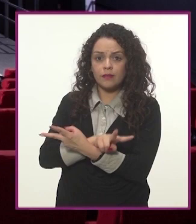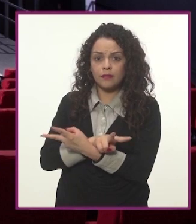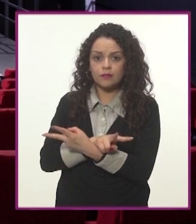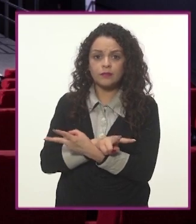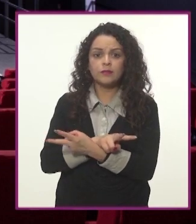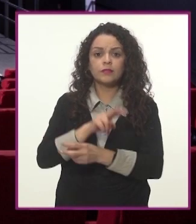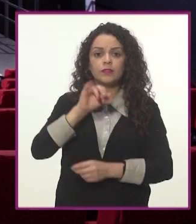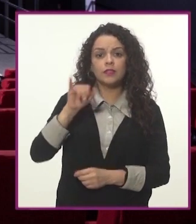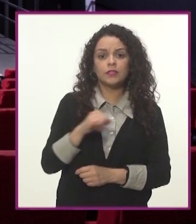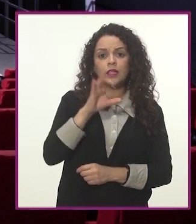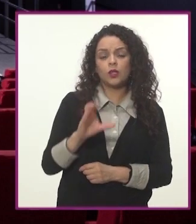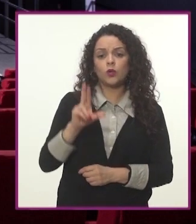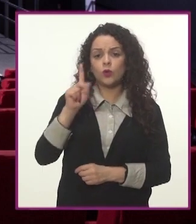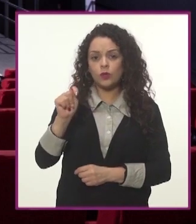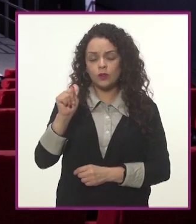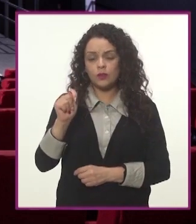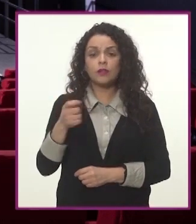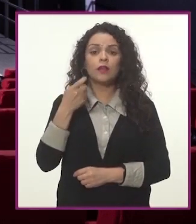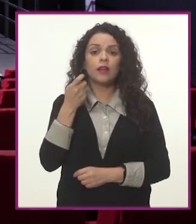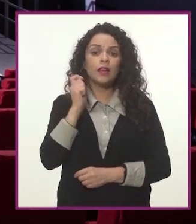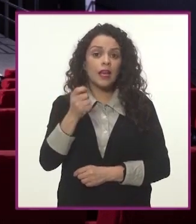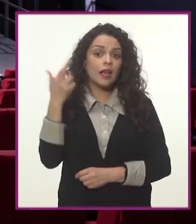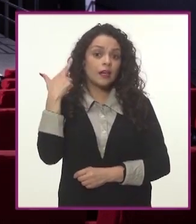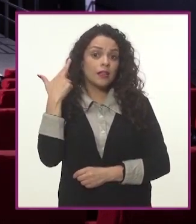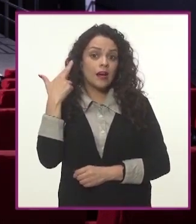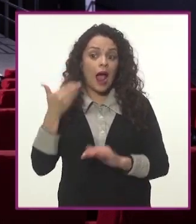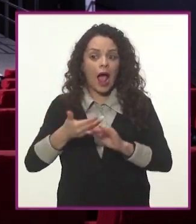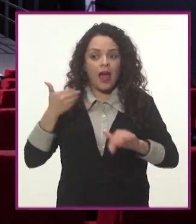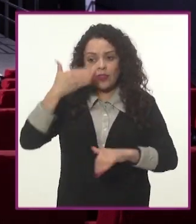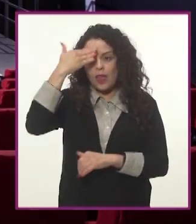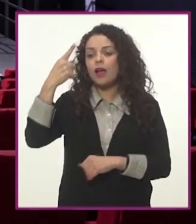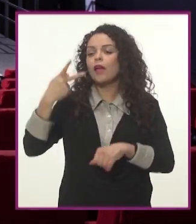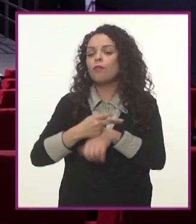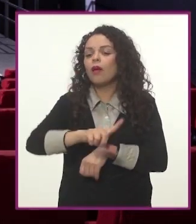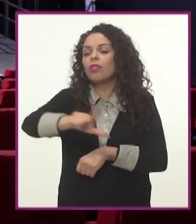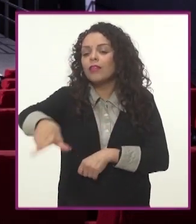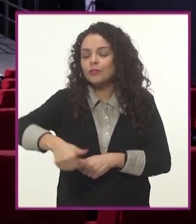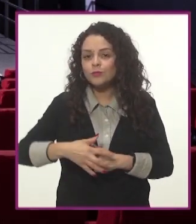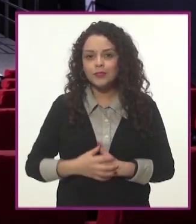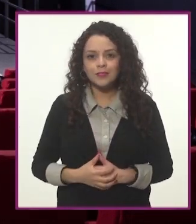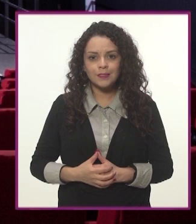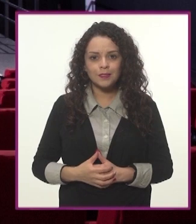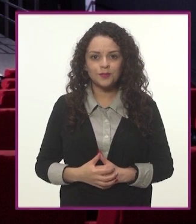J-cut. El sonido anticipa lo que va a suceder en el siguiente plano.